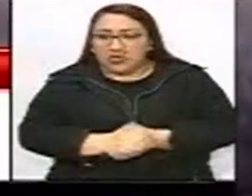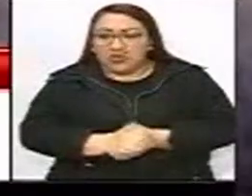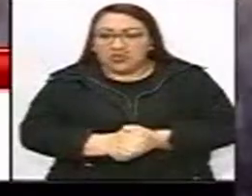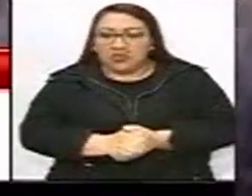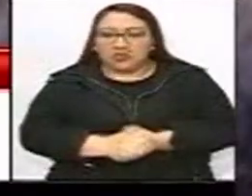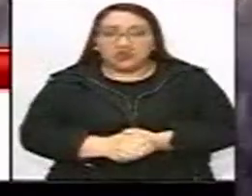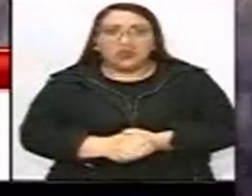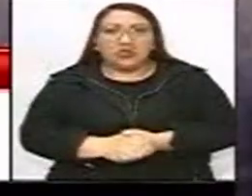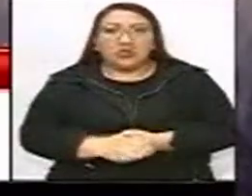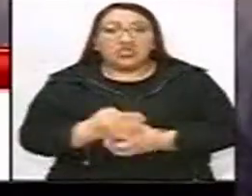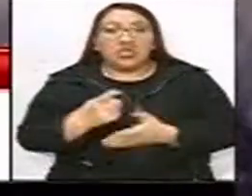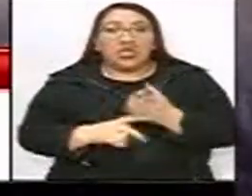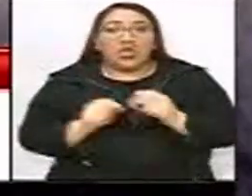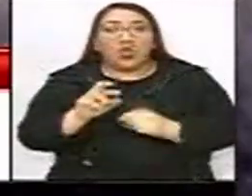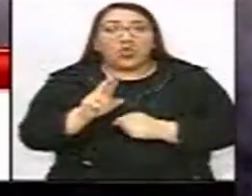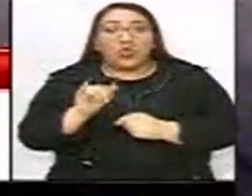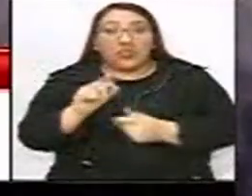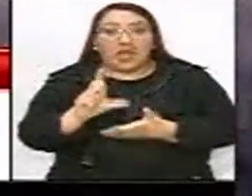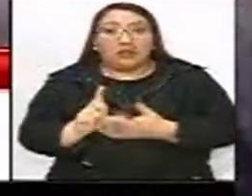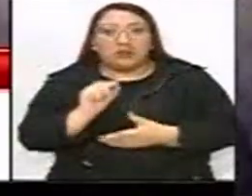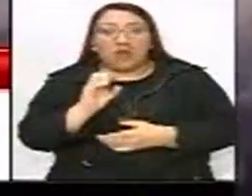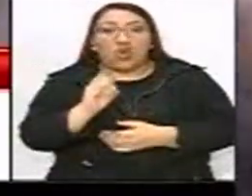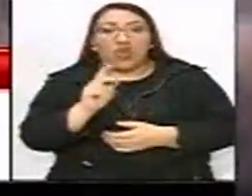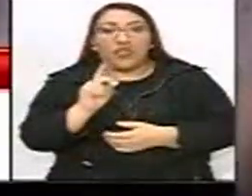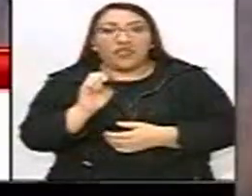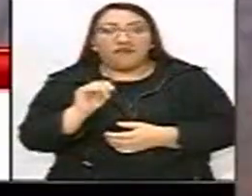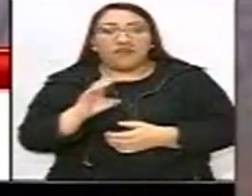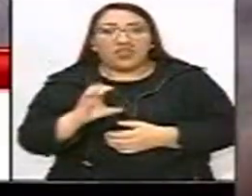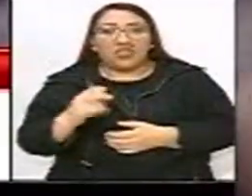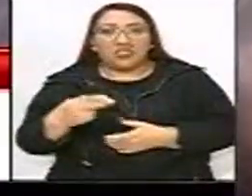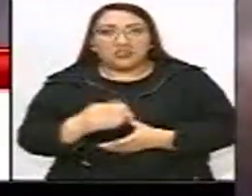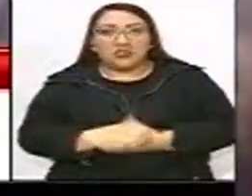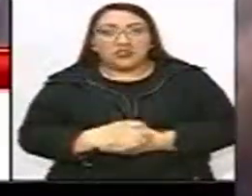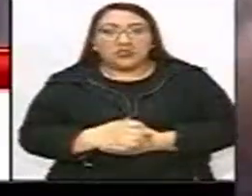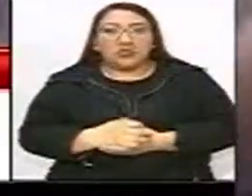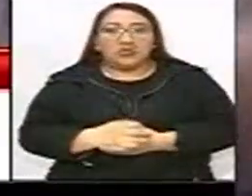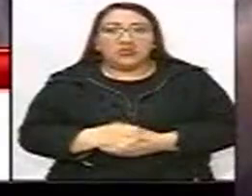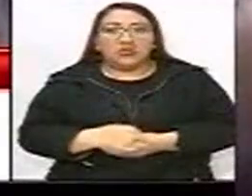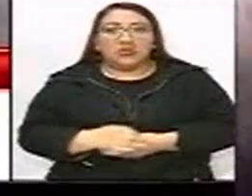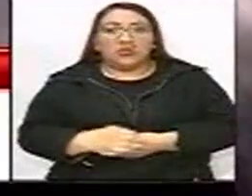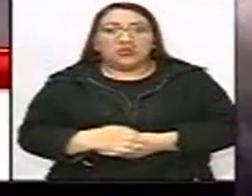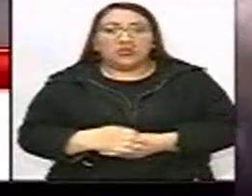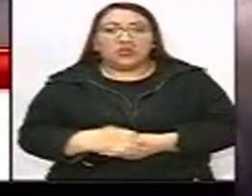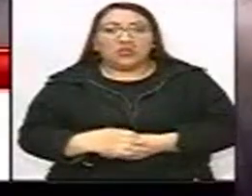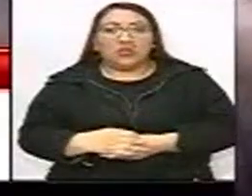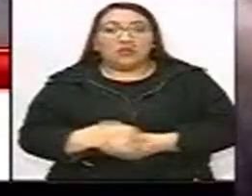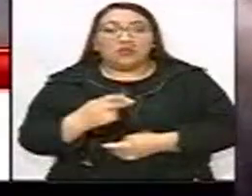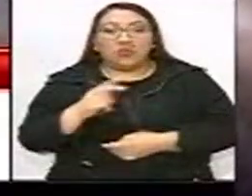Porque en Rutas de Lima ha estado Odebrecht, sí, Odebrecht vendió el